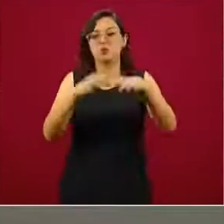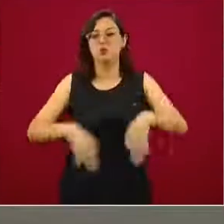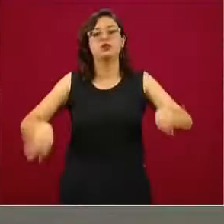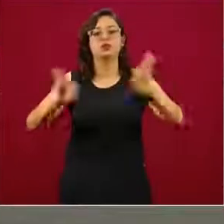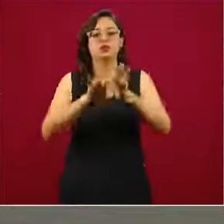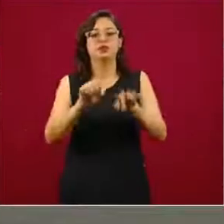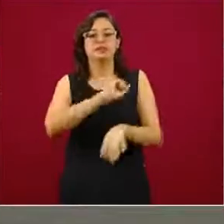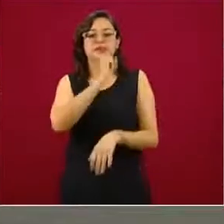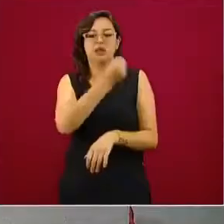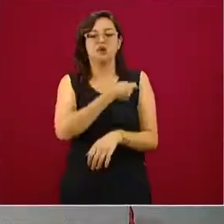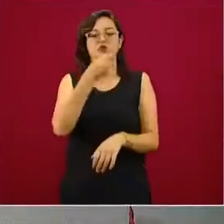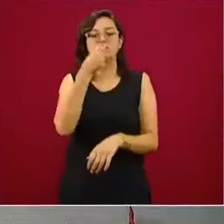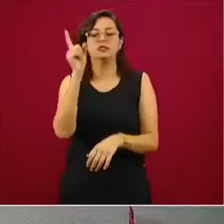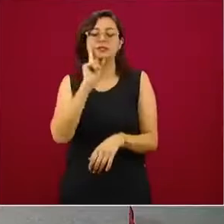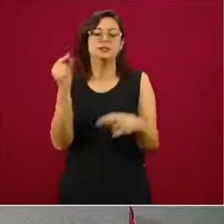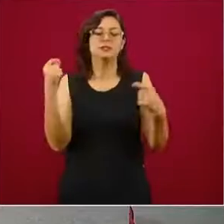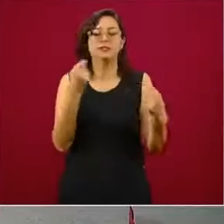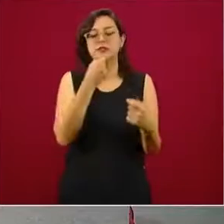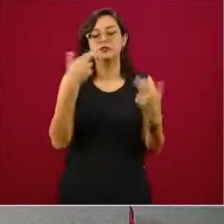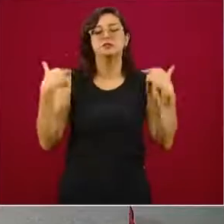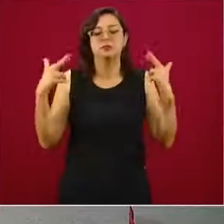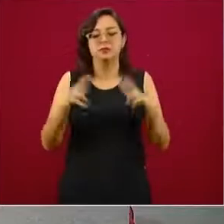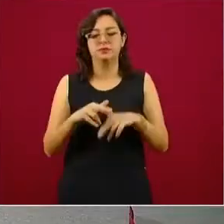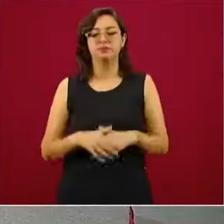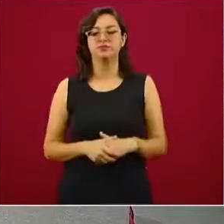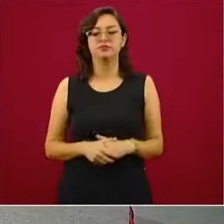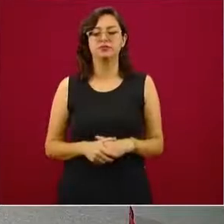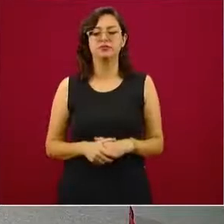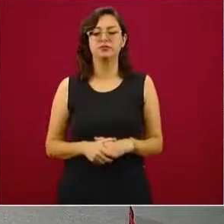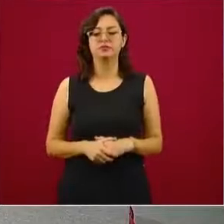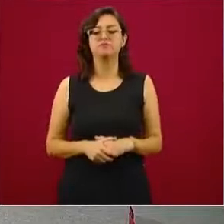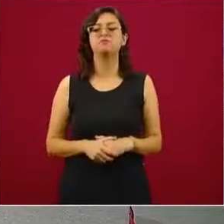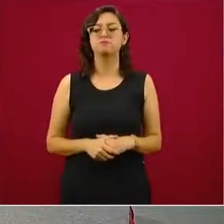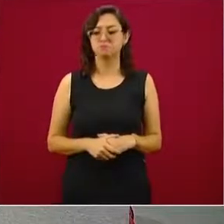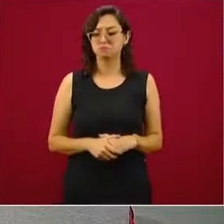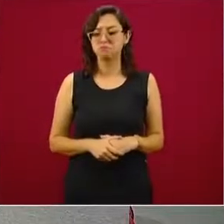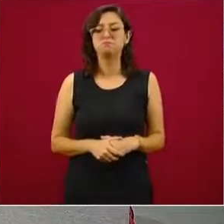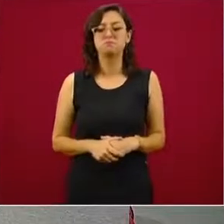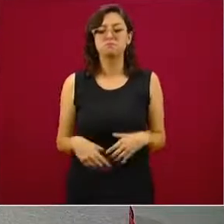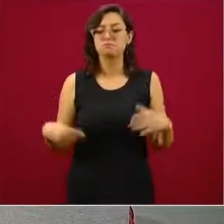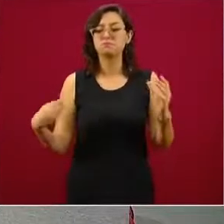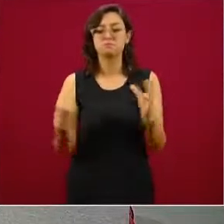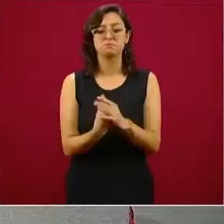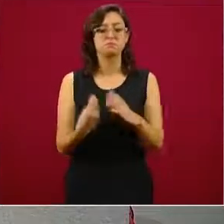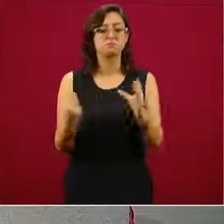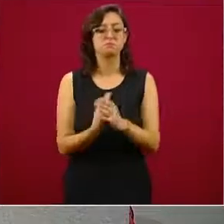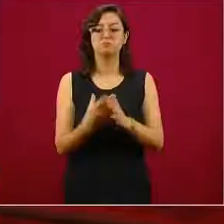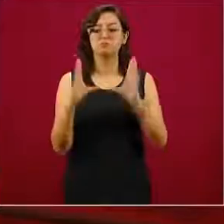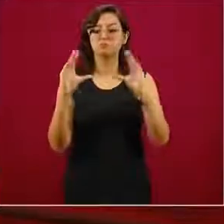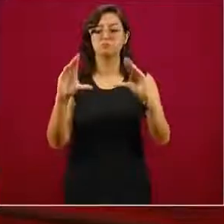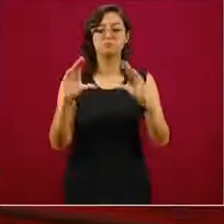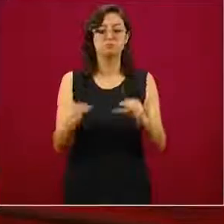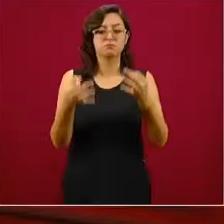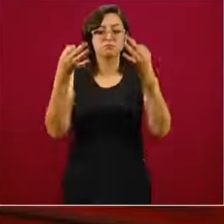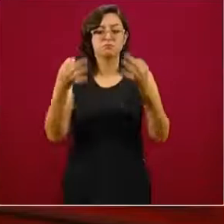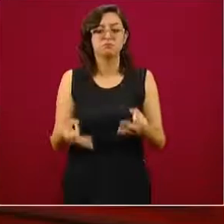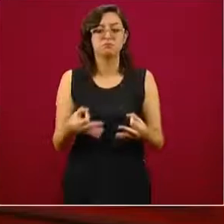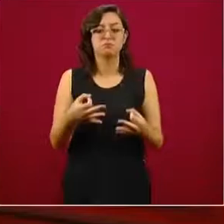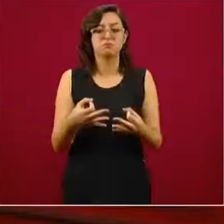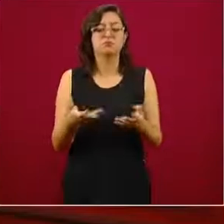maestras. ¿Sería capacitado, secretario? Sí, este entrenamiento formal es para el